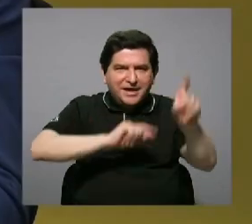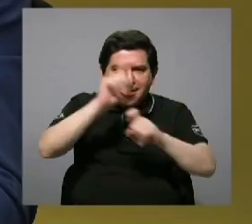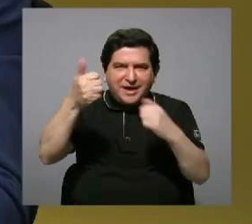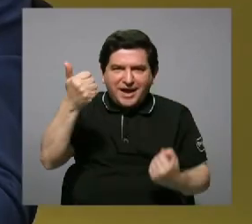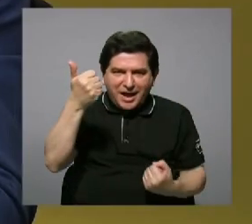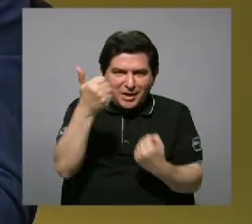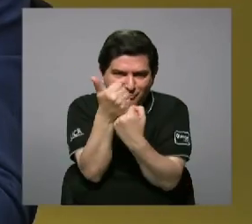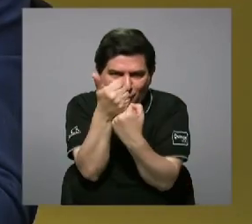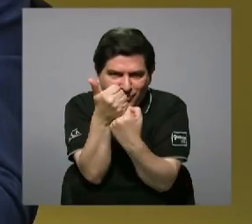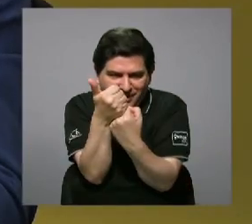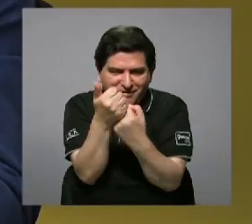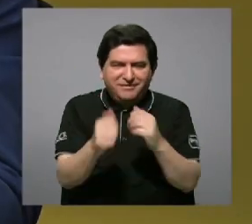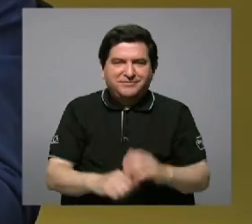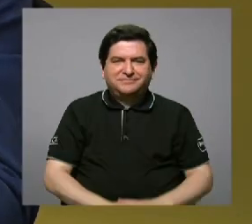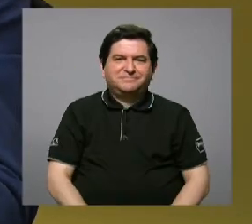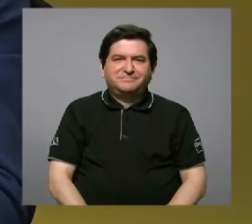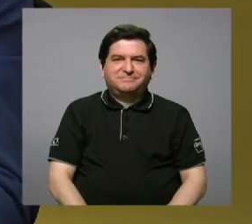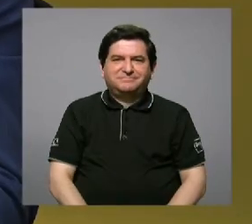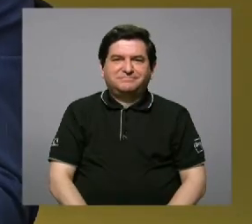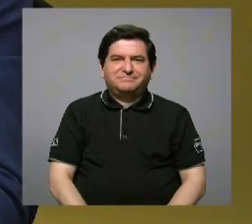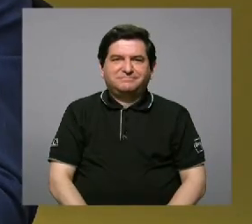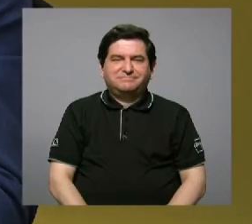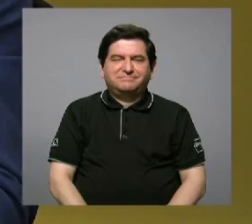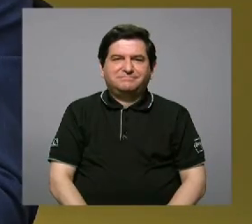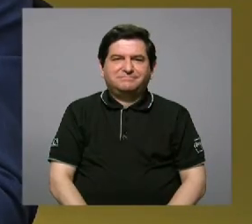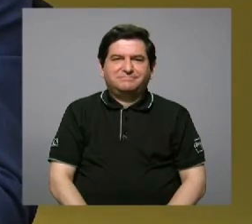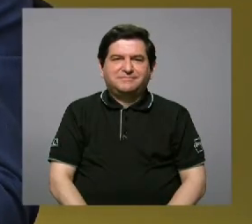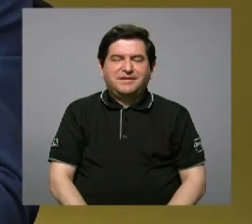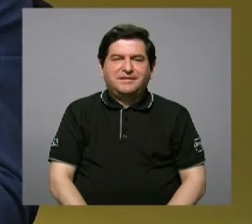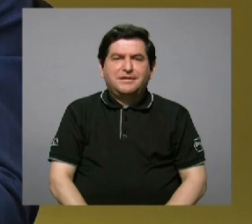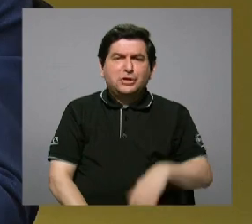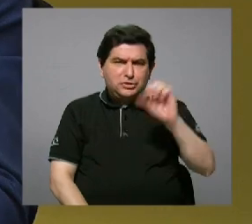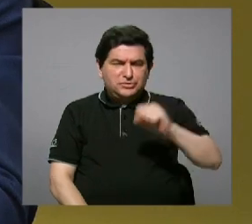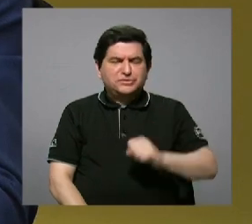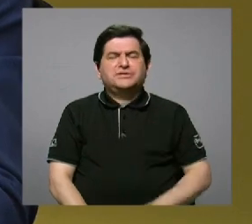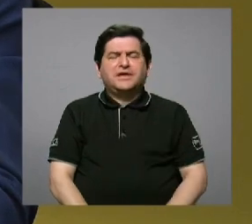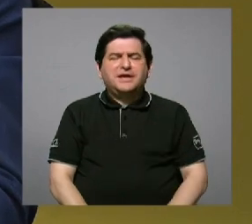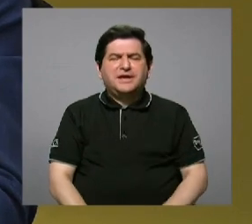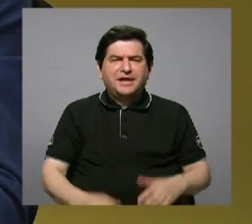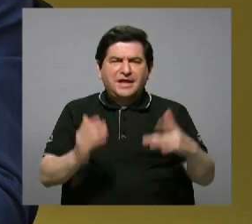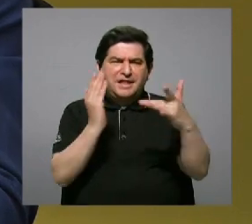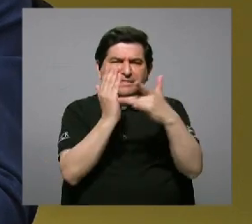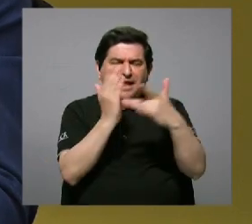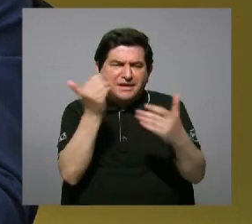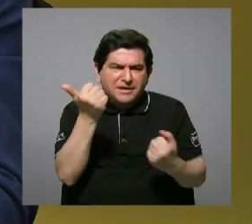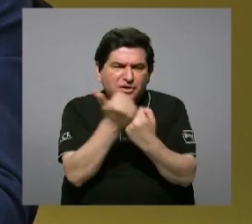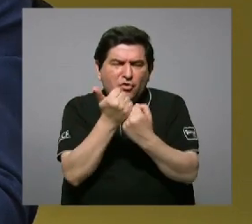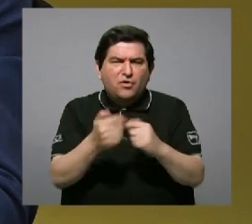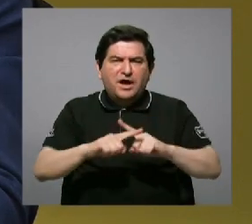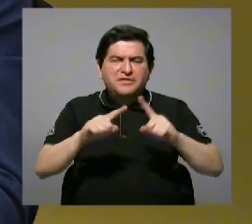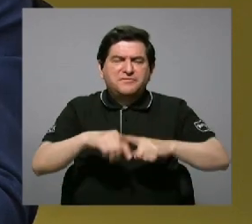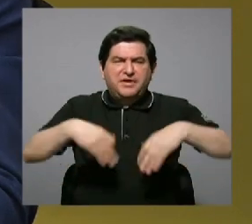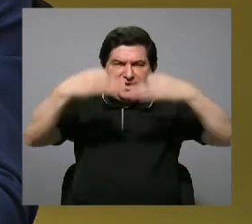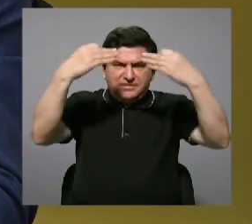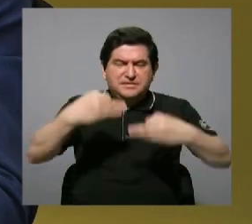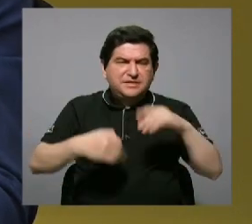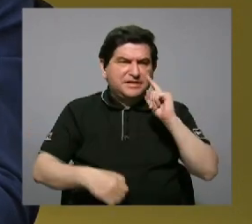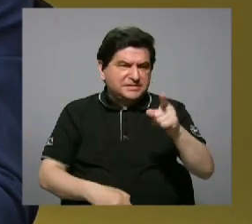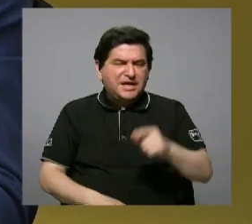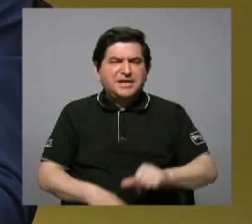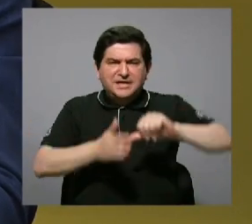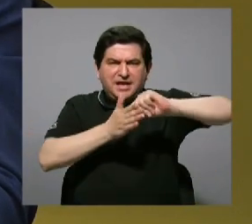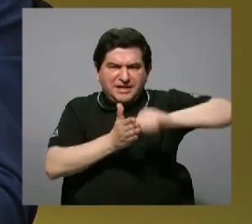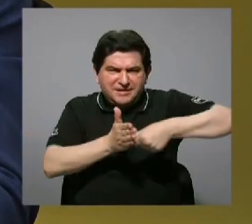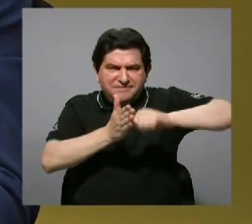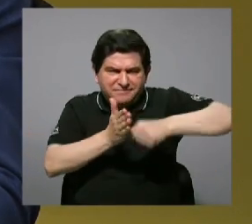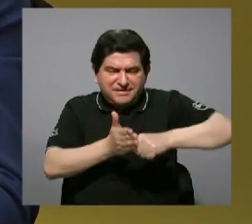apoyan, le dan un soporte técnico a algunas de las medidas que ella está particularmente insistiendo, como